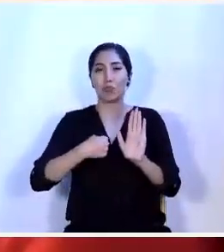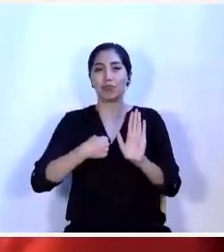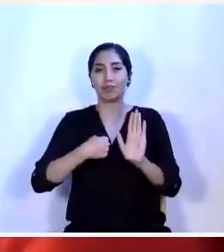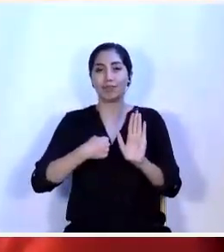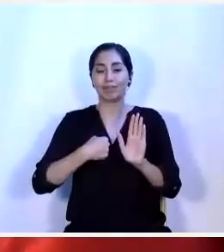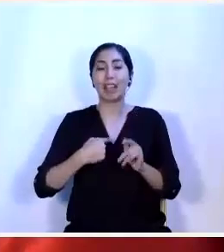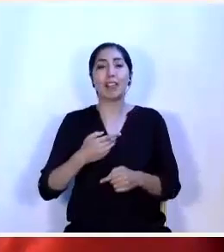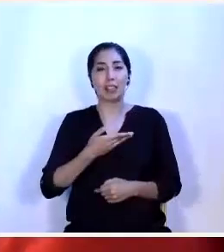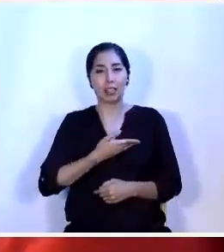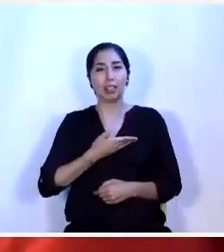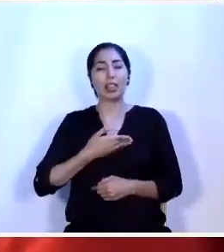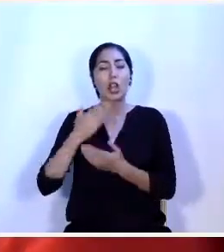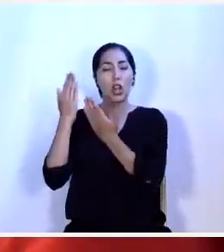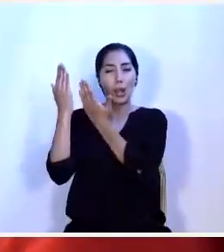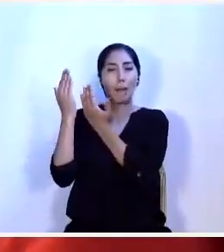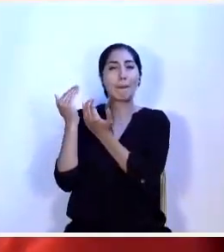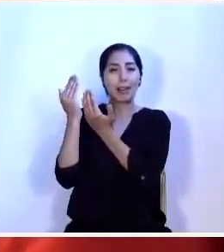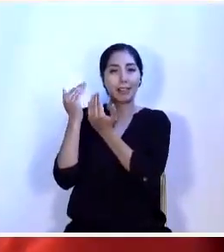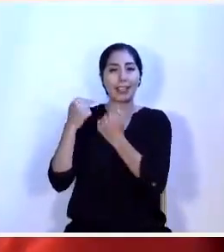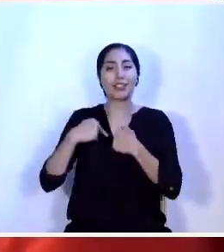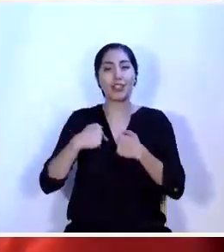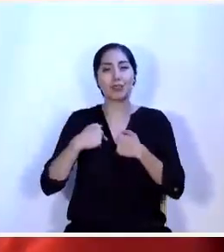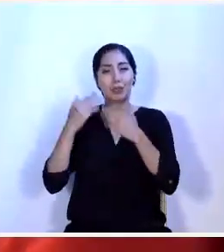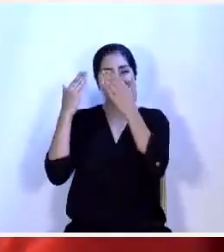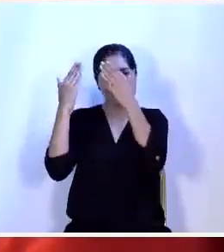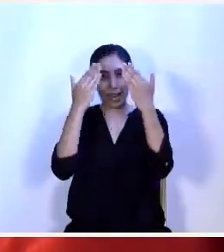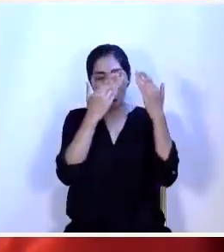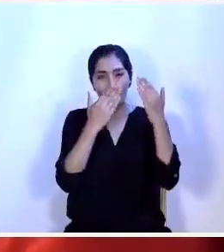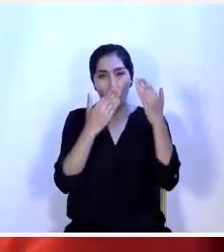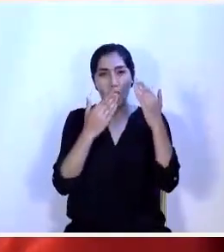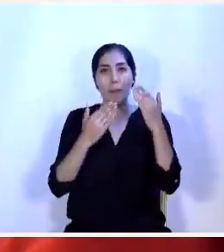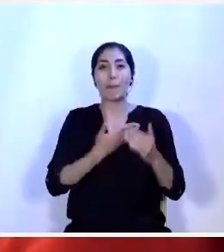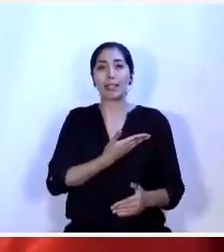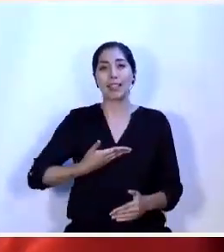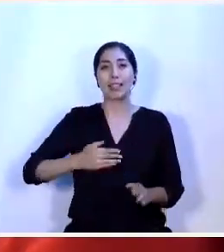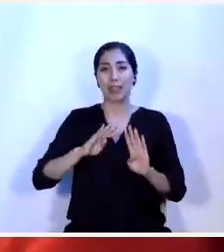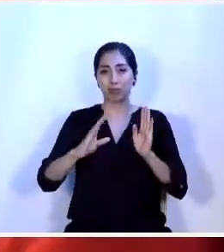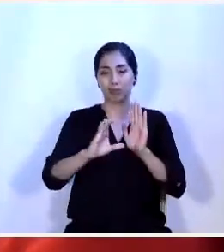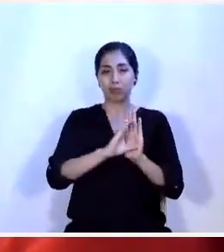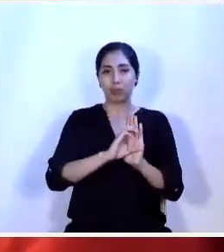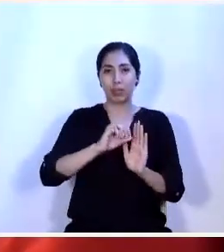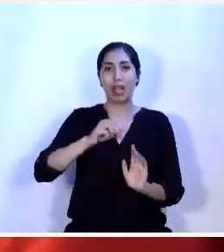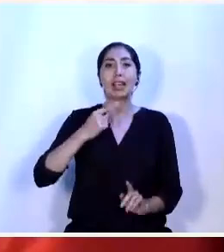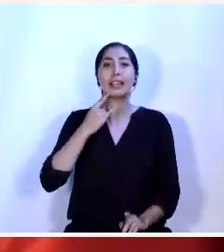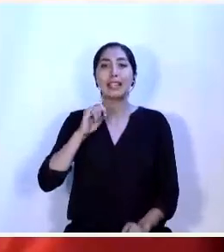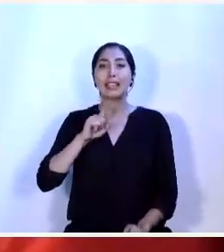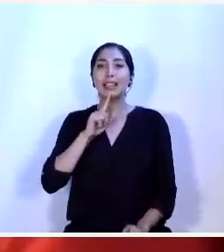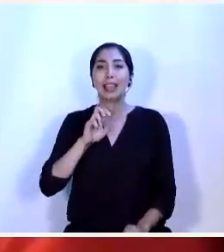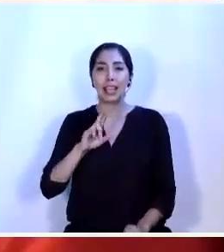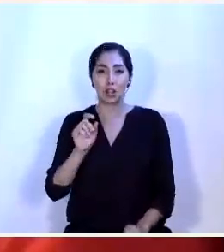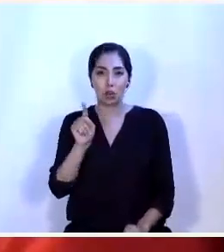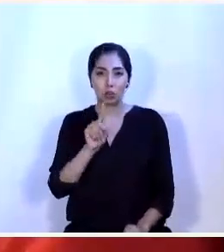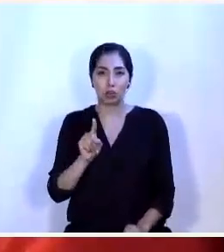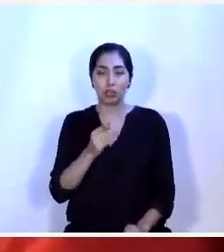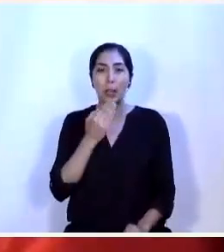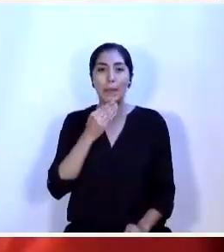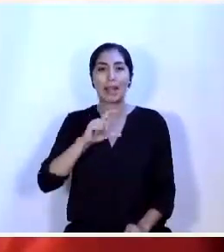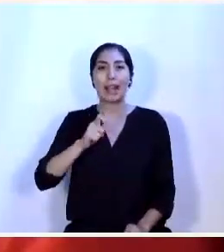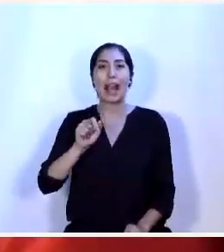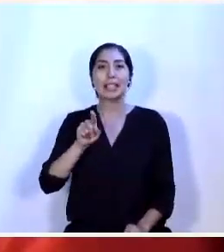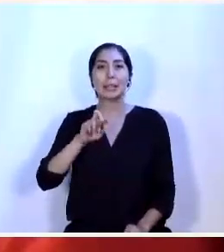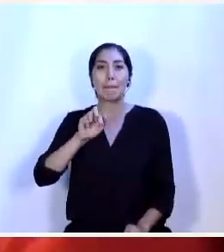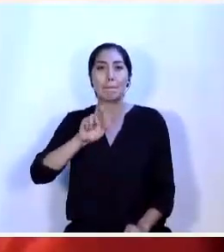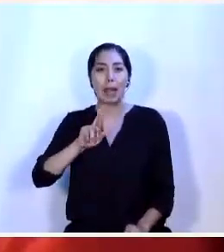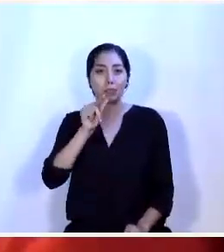sinceras esperanzas, y le envío mi saludo a María Elisa Quintero y a Gaspar Domínguez por la tremenda tarea que van a tener conduciendo